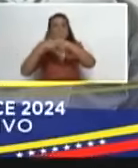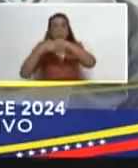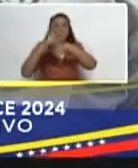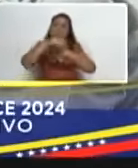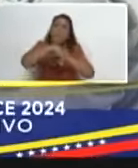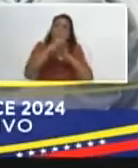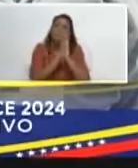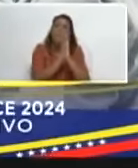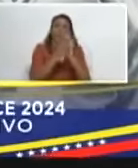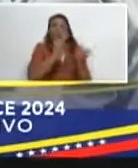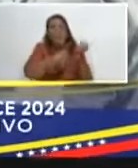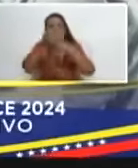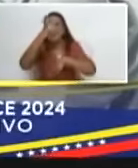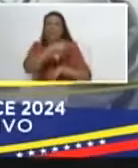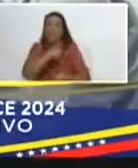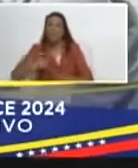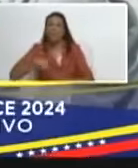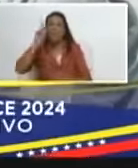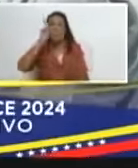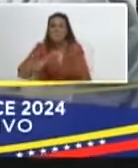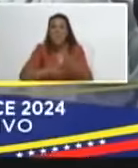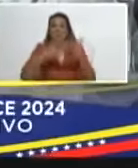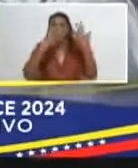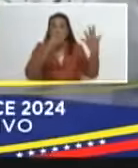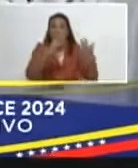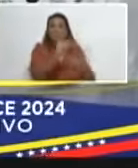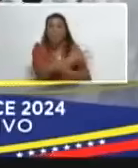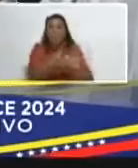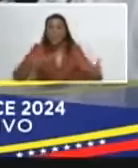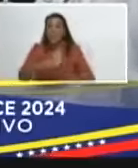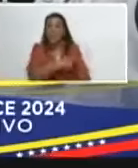China. Exactamente. Son 1.400 millones de chinos.